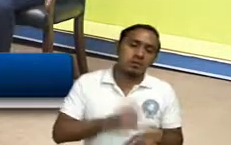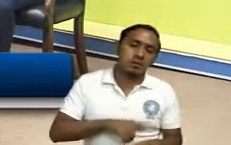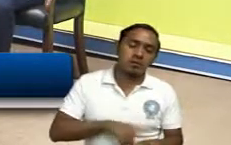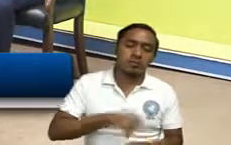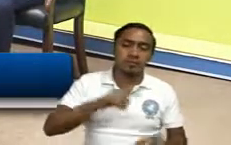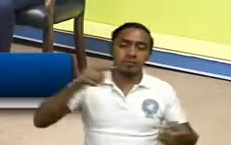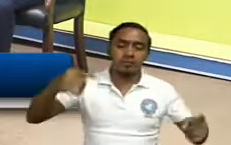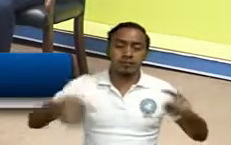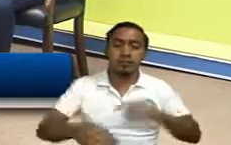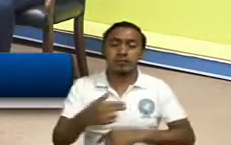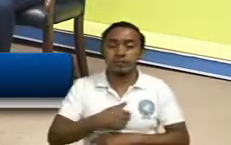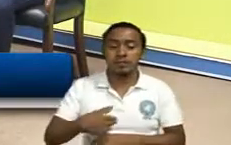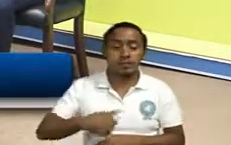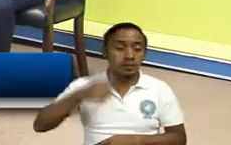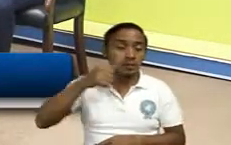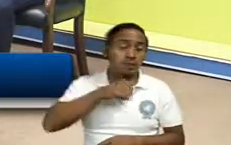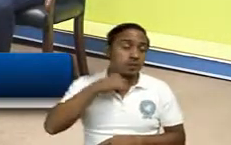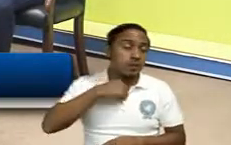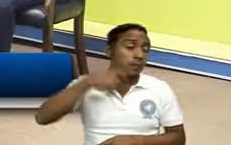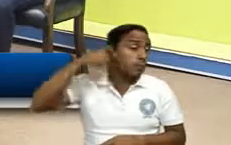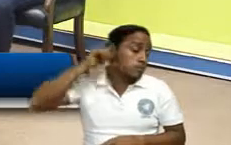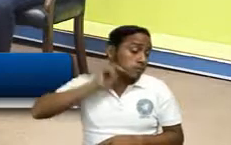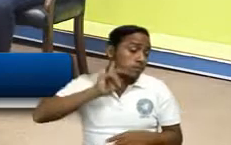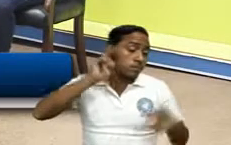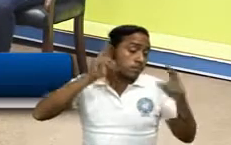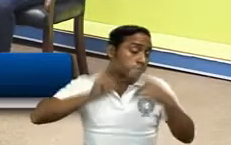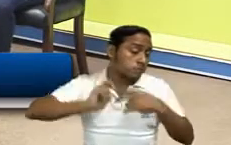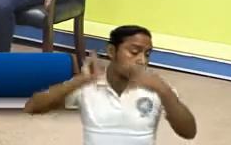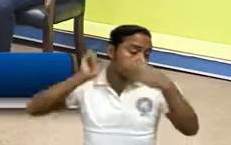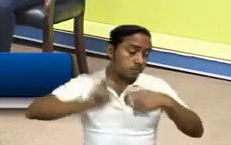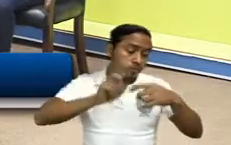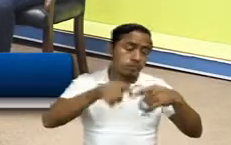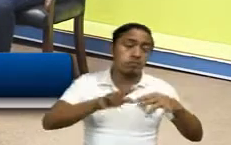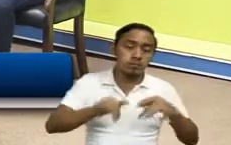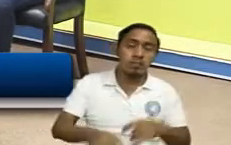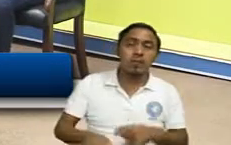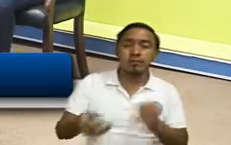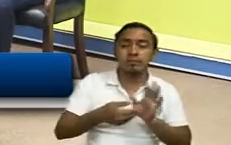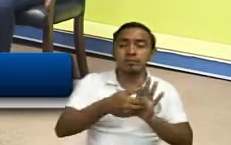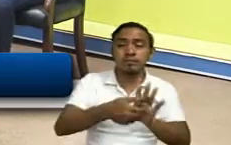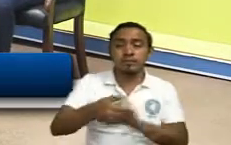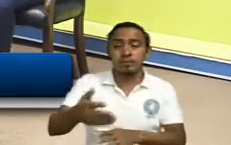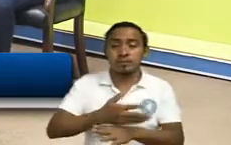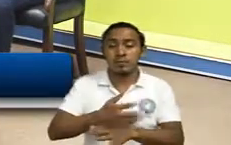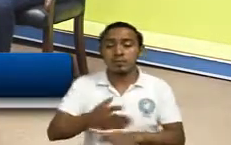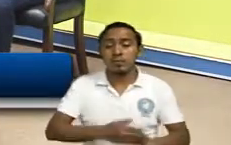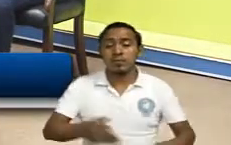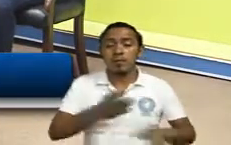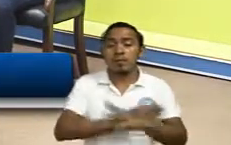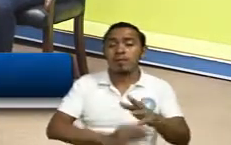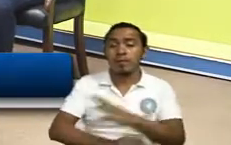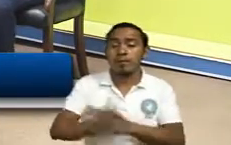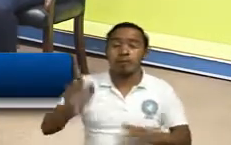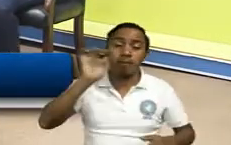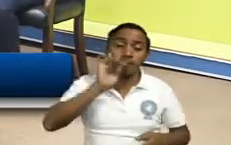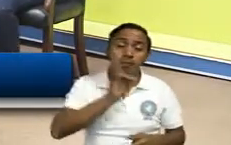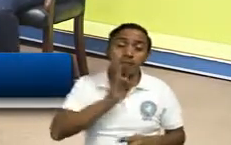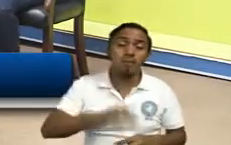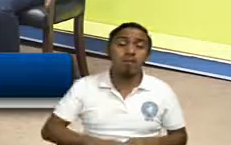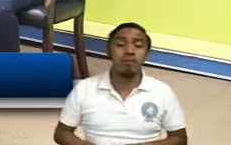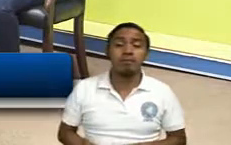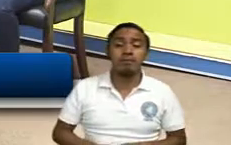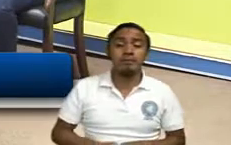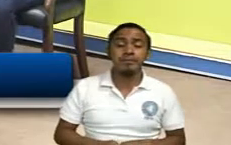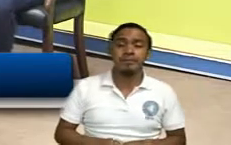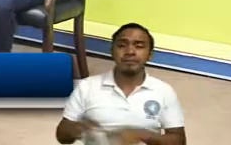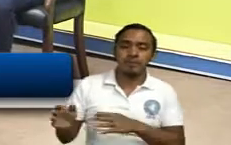tiene que hacer el examen, ¿verdad? Entonces, por ahí ya estamos dando respuesta a discapacidad auditiva. A nivel de lo